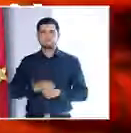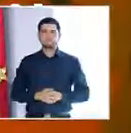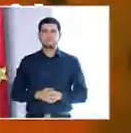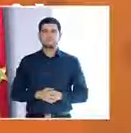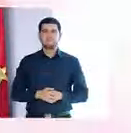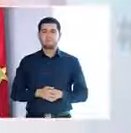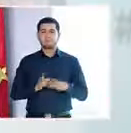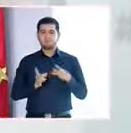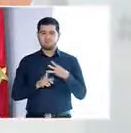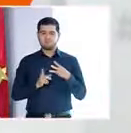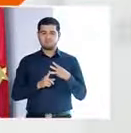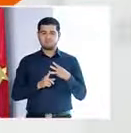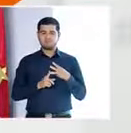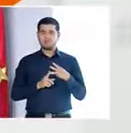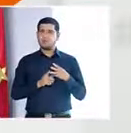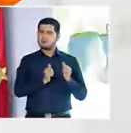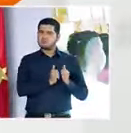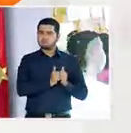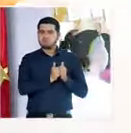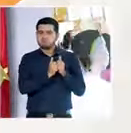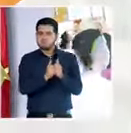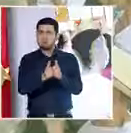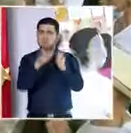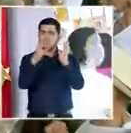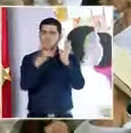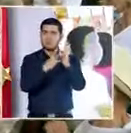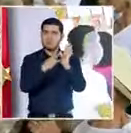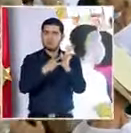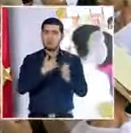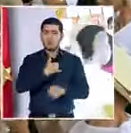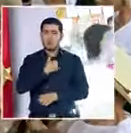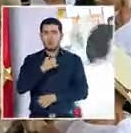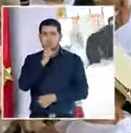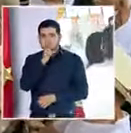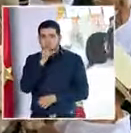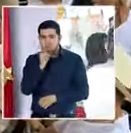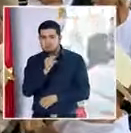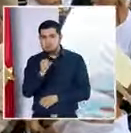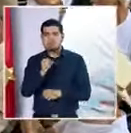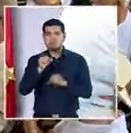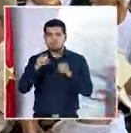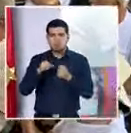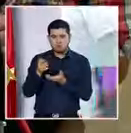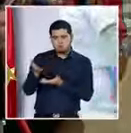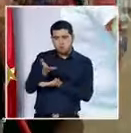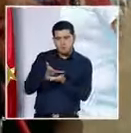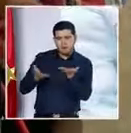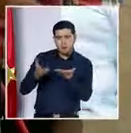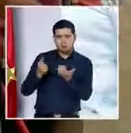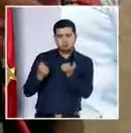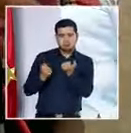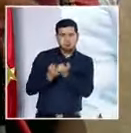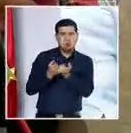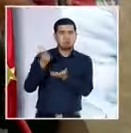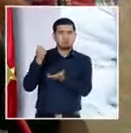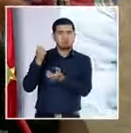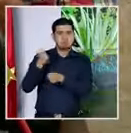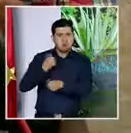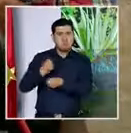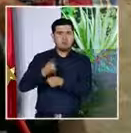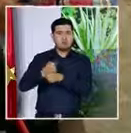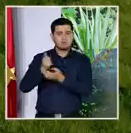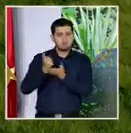Acompañamos a 3.000 adultos mayores con orientación psicosocial, otros 3.000 fueron capacitados en trabajo asociativo, aprovechamiento del tiempo